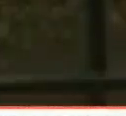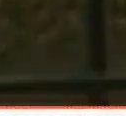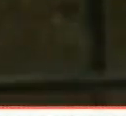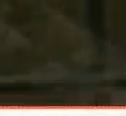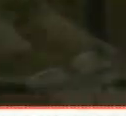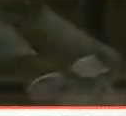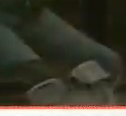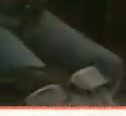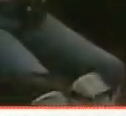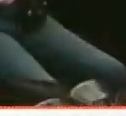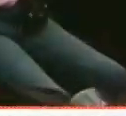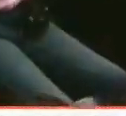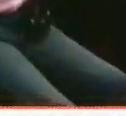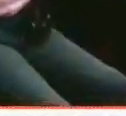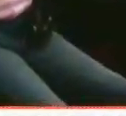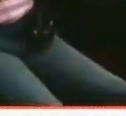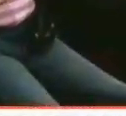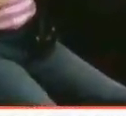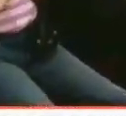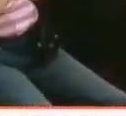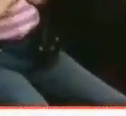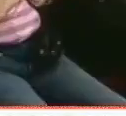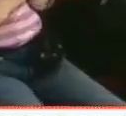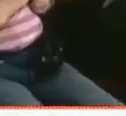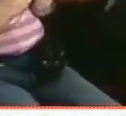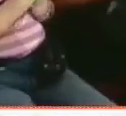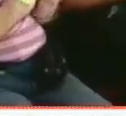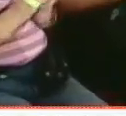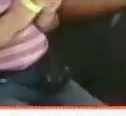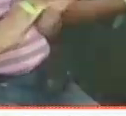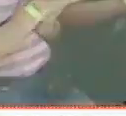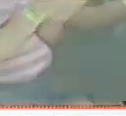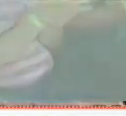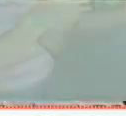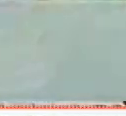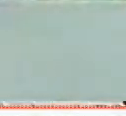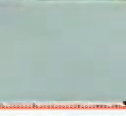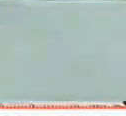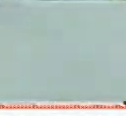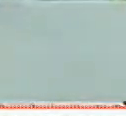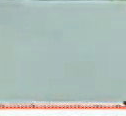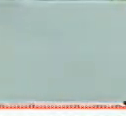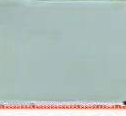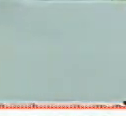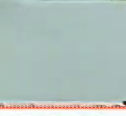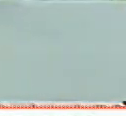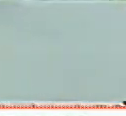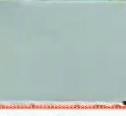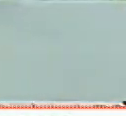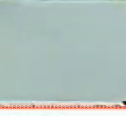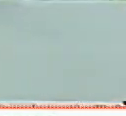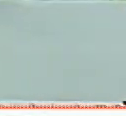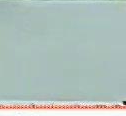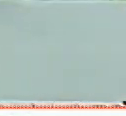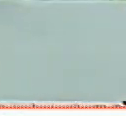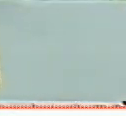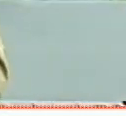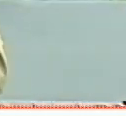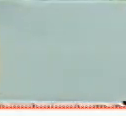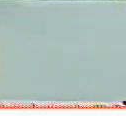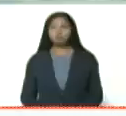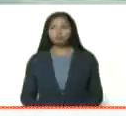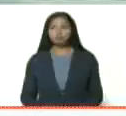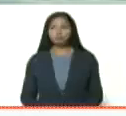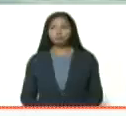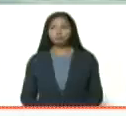De verdad, una tecnología. Yo quiero que Venezuela vea esto. Y yo le decía a los